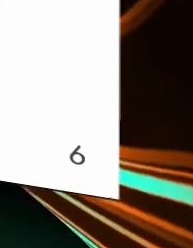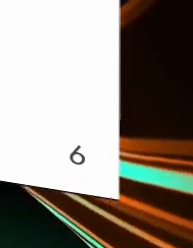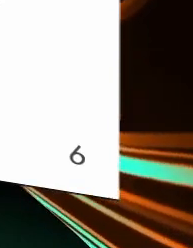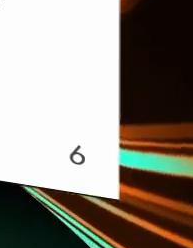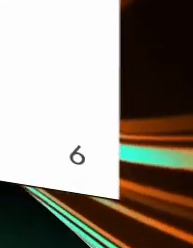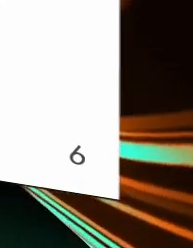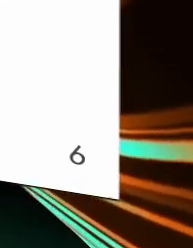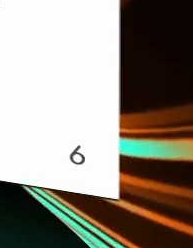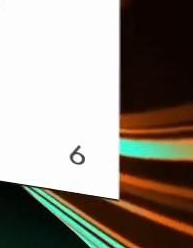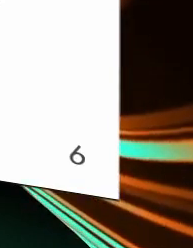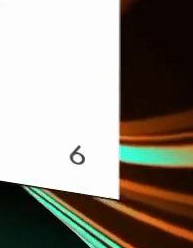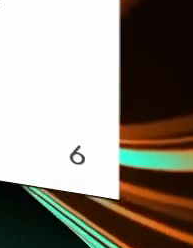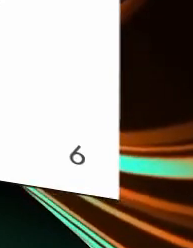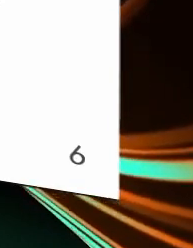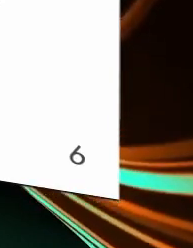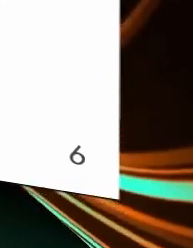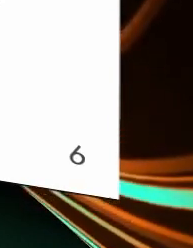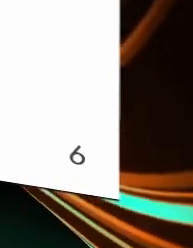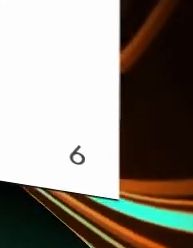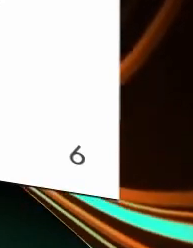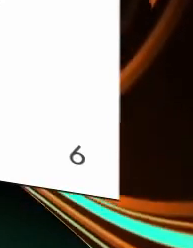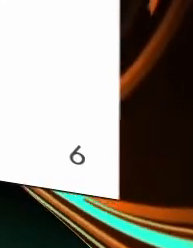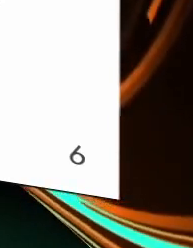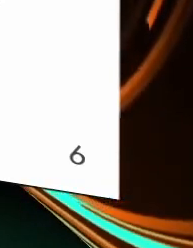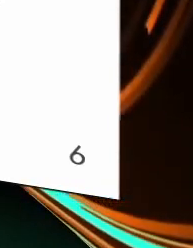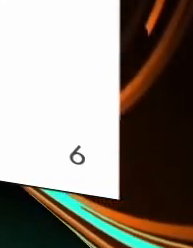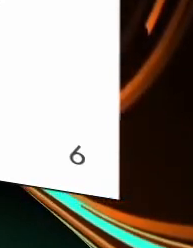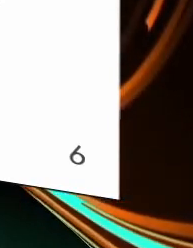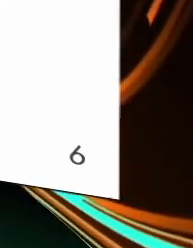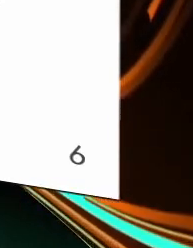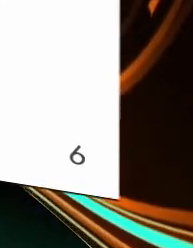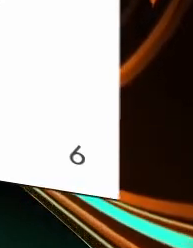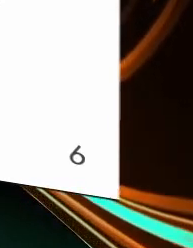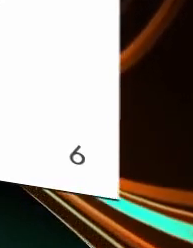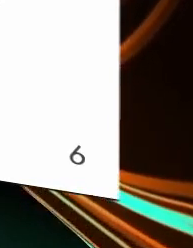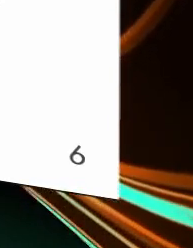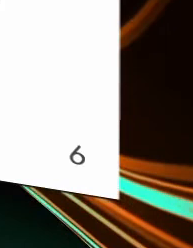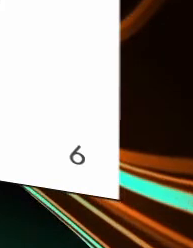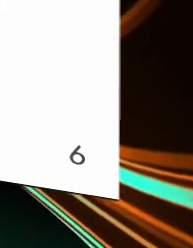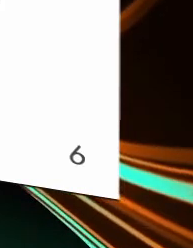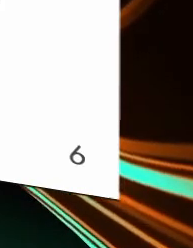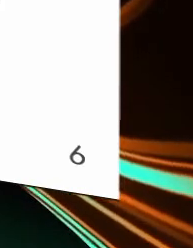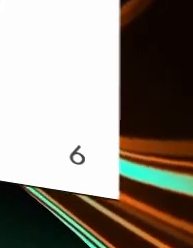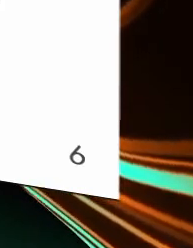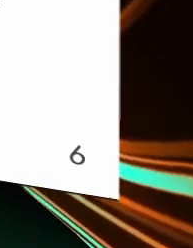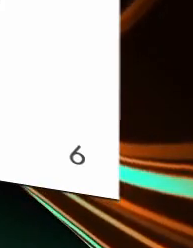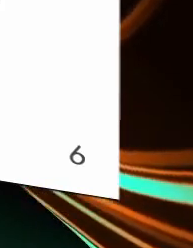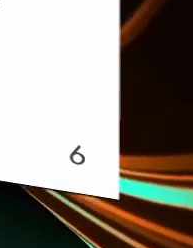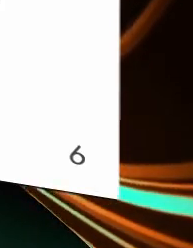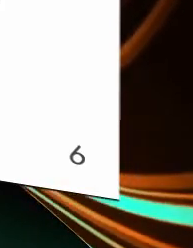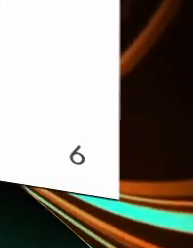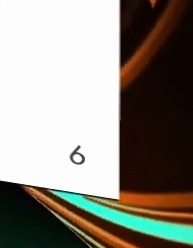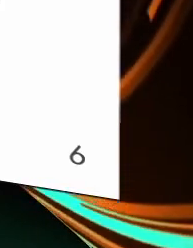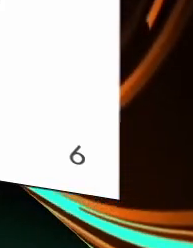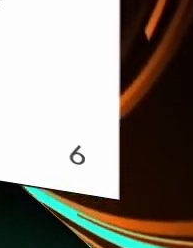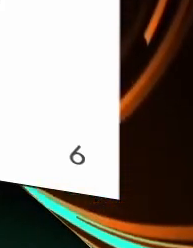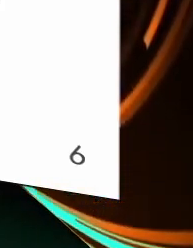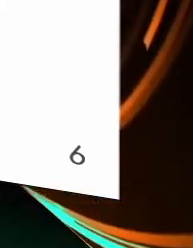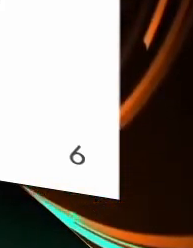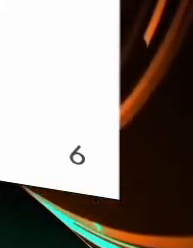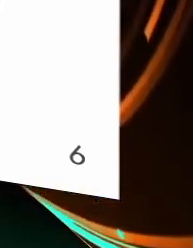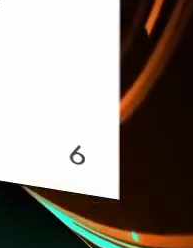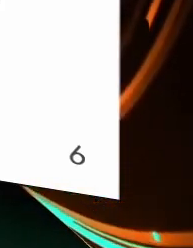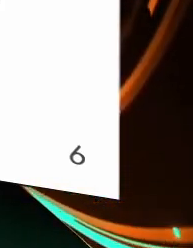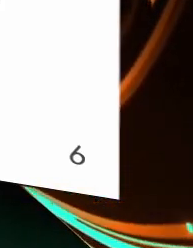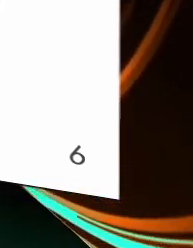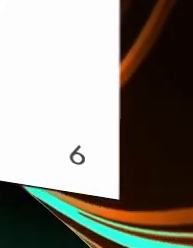Hay una buena cantidad de químicos que se tienen que manejar. Y ya yendo a temas ya más transversales a cualquier